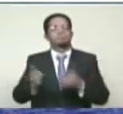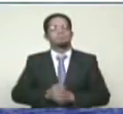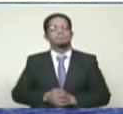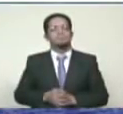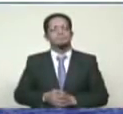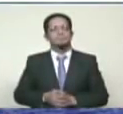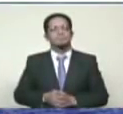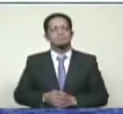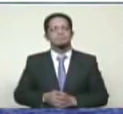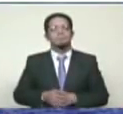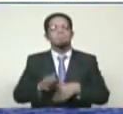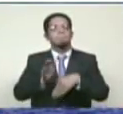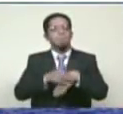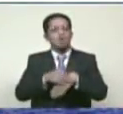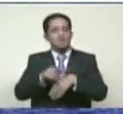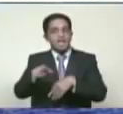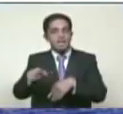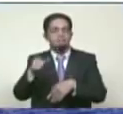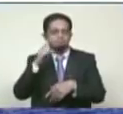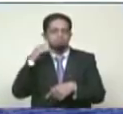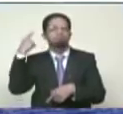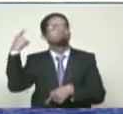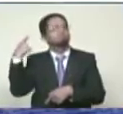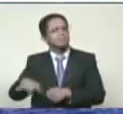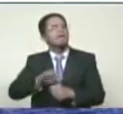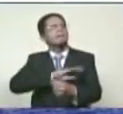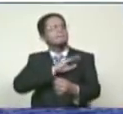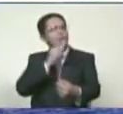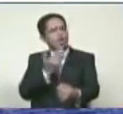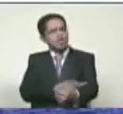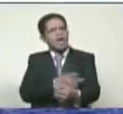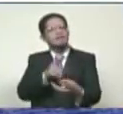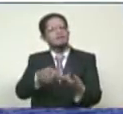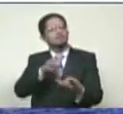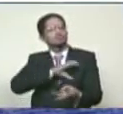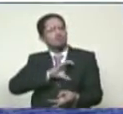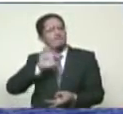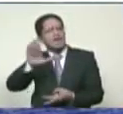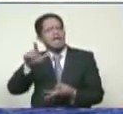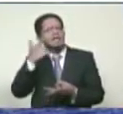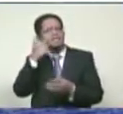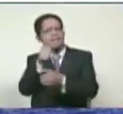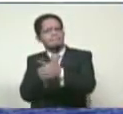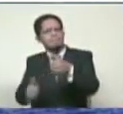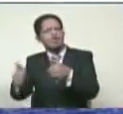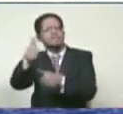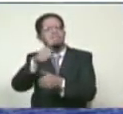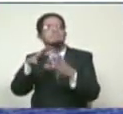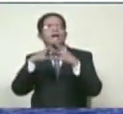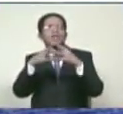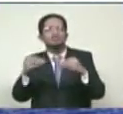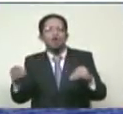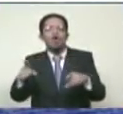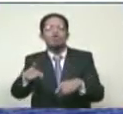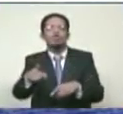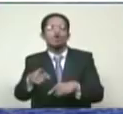Estado, porque es plenipotenciaria, soberana y está por encima de todos los órganos